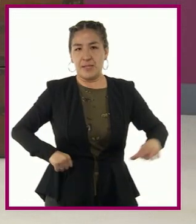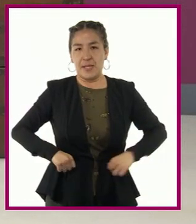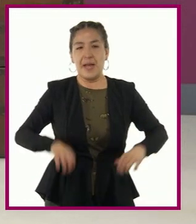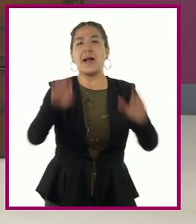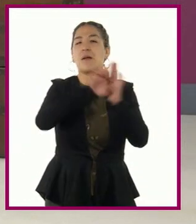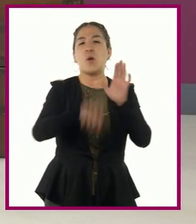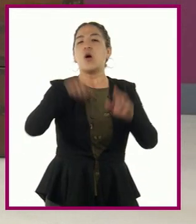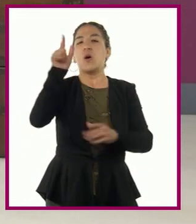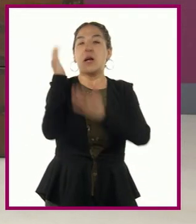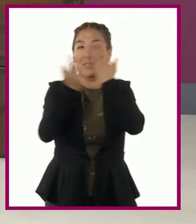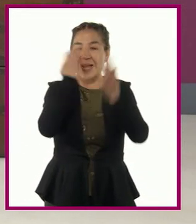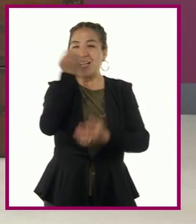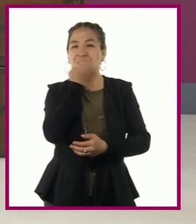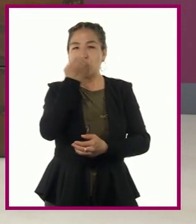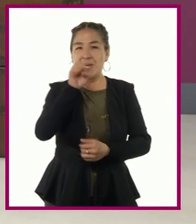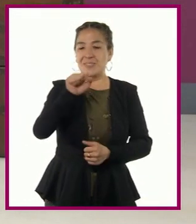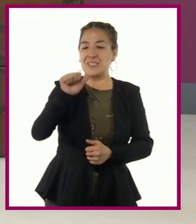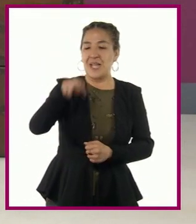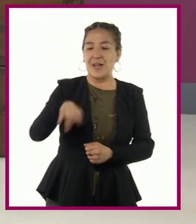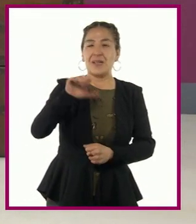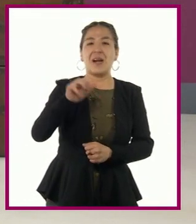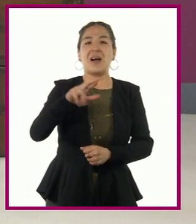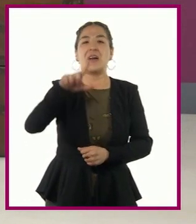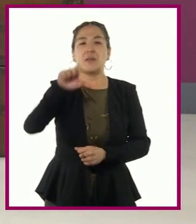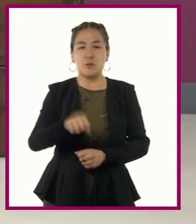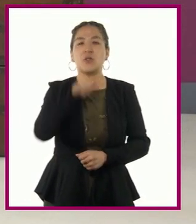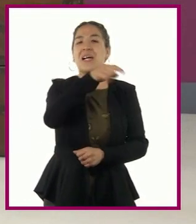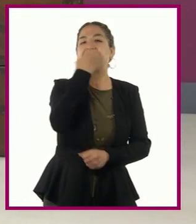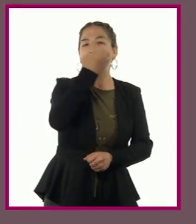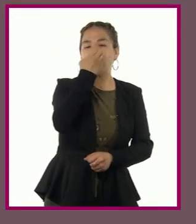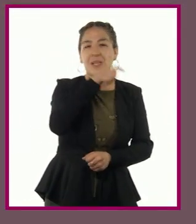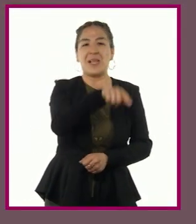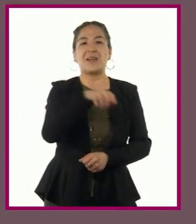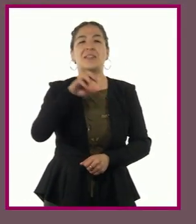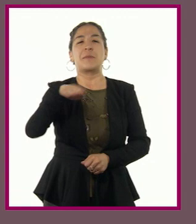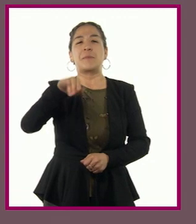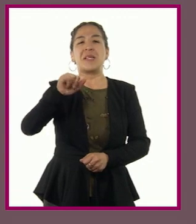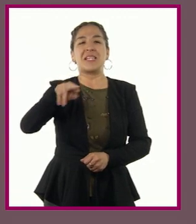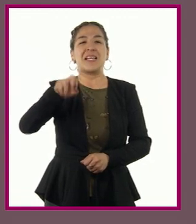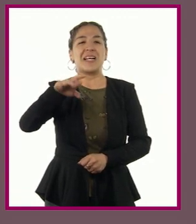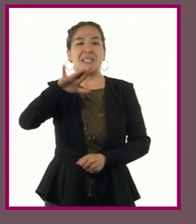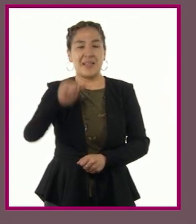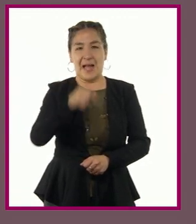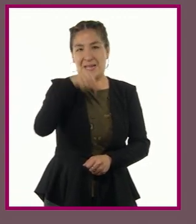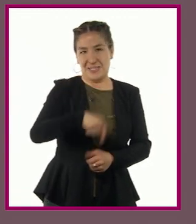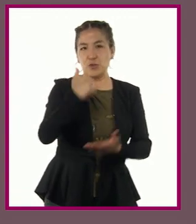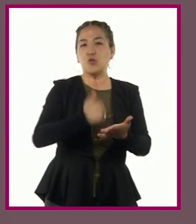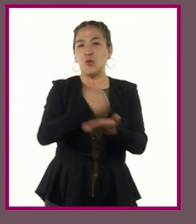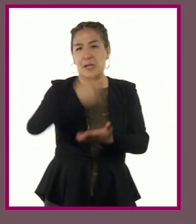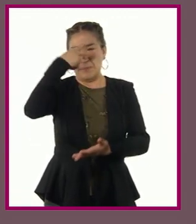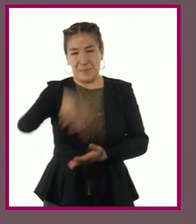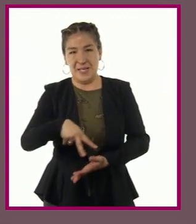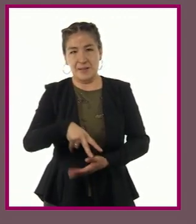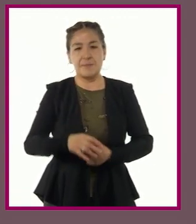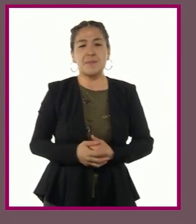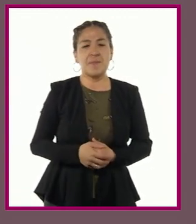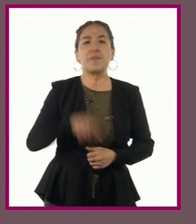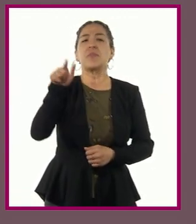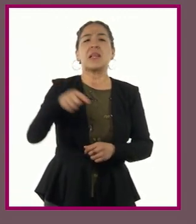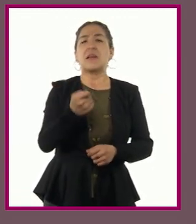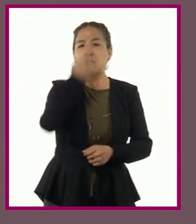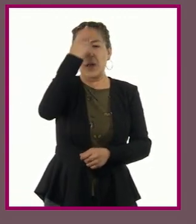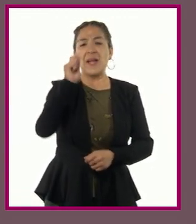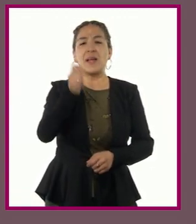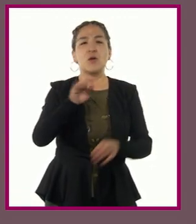la Academia de San Carlos y el Colegio de Minería en la Ciudad de México. Del primero surgieron personajes que contribuyeron a